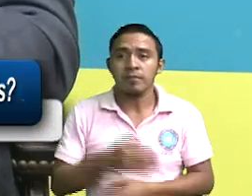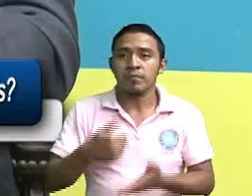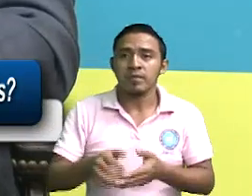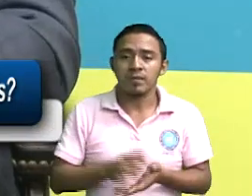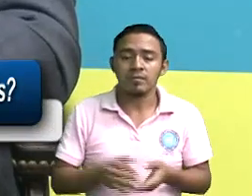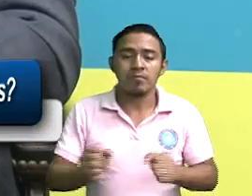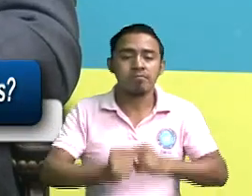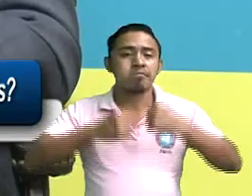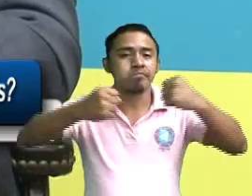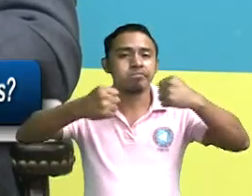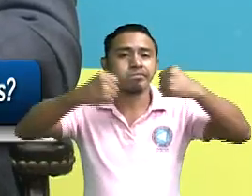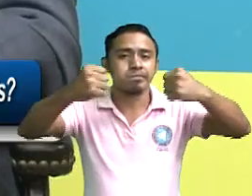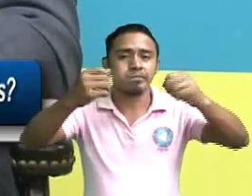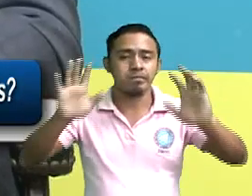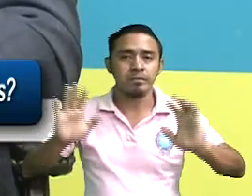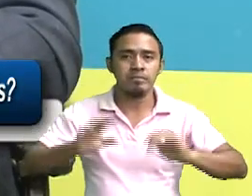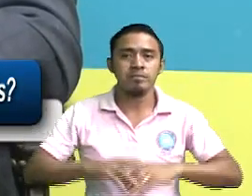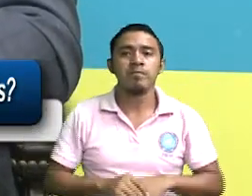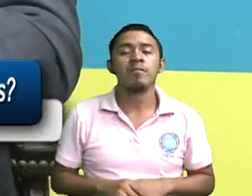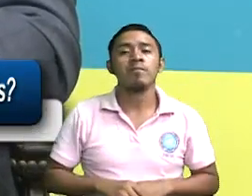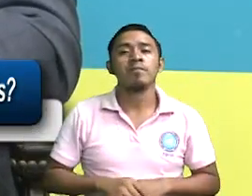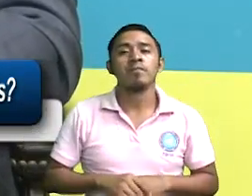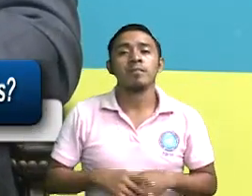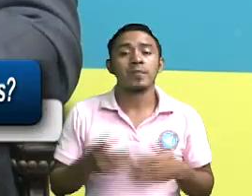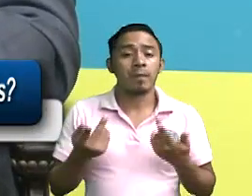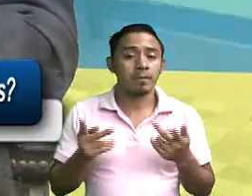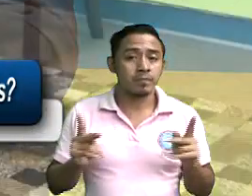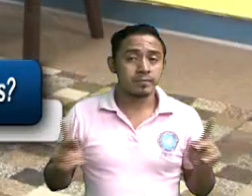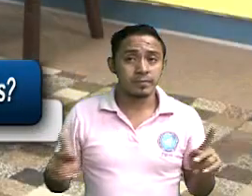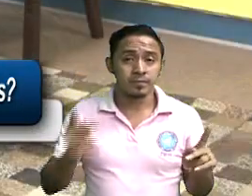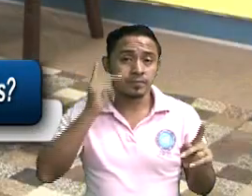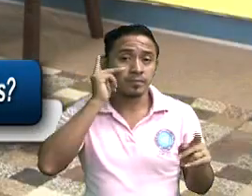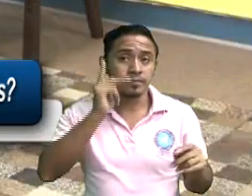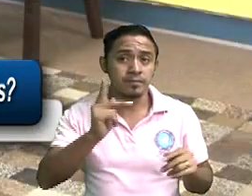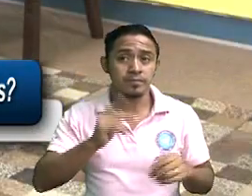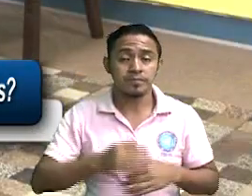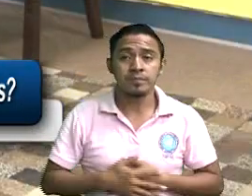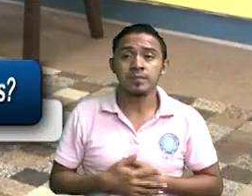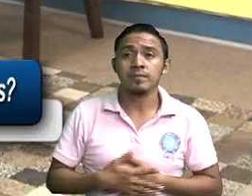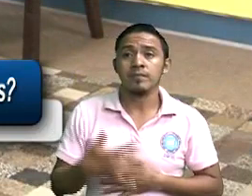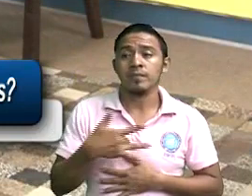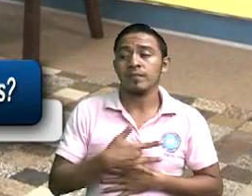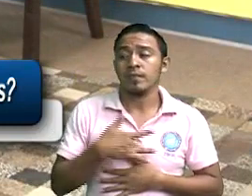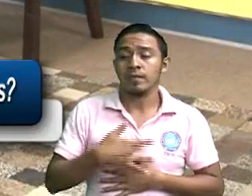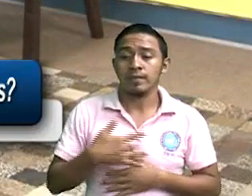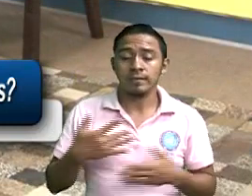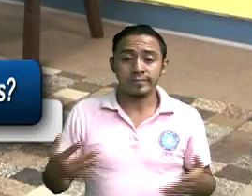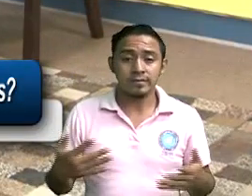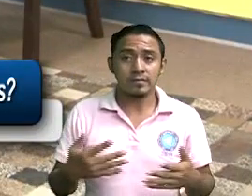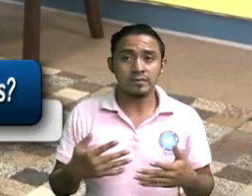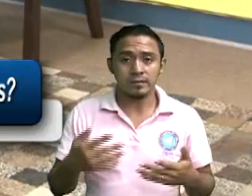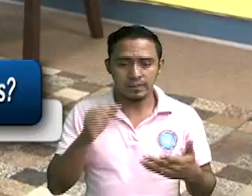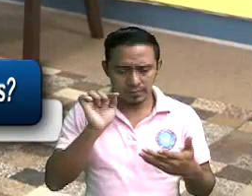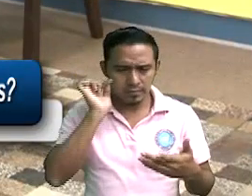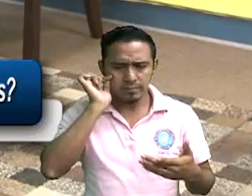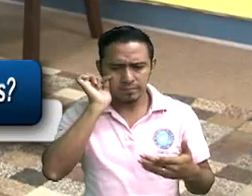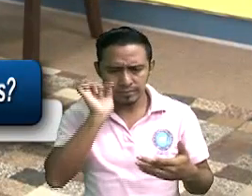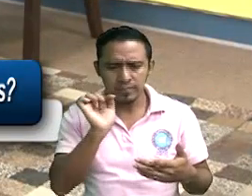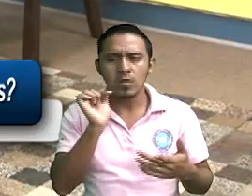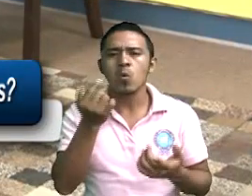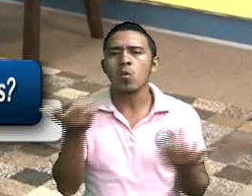va a recuperar. Pero, como podrás ver, Jonathan, es necesario que el síntoma se